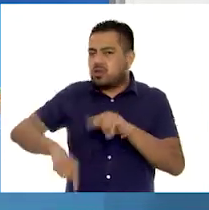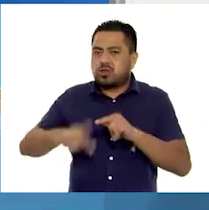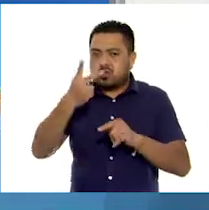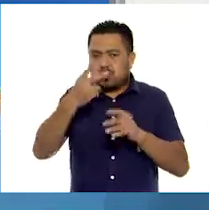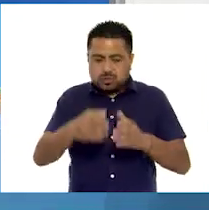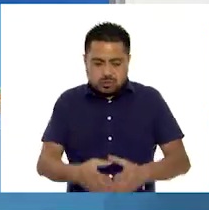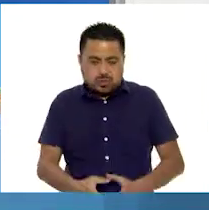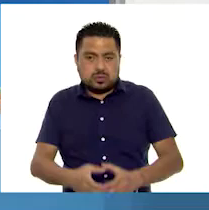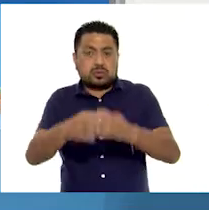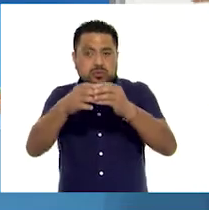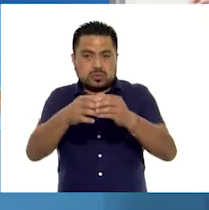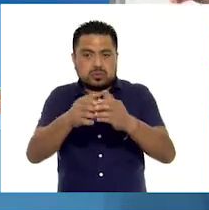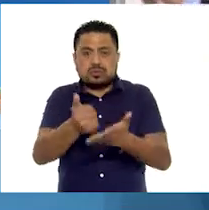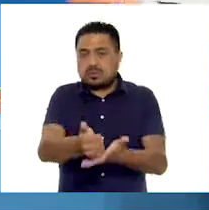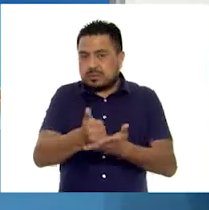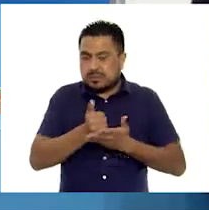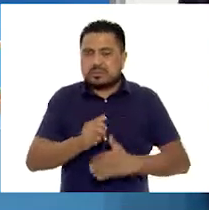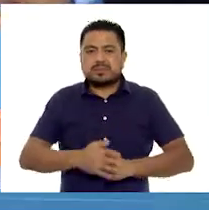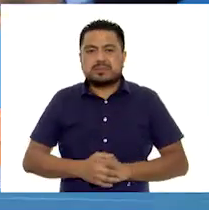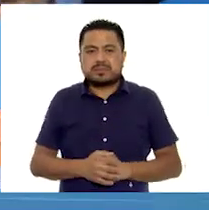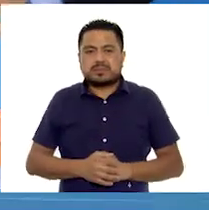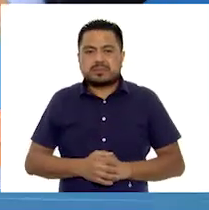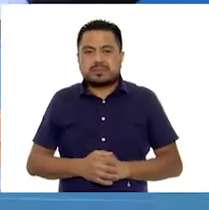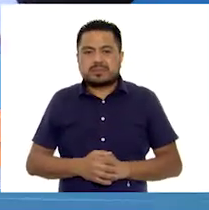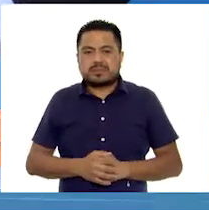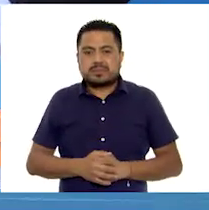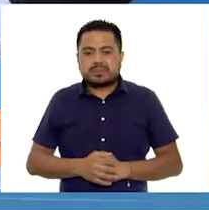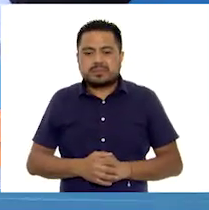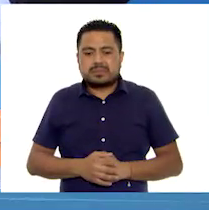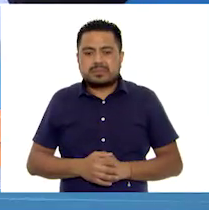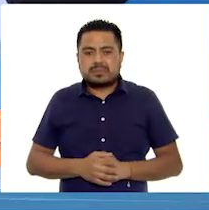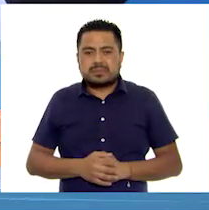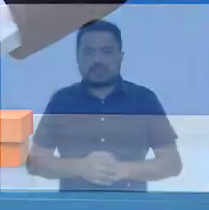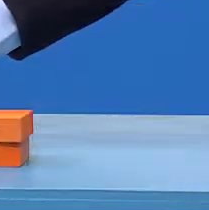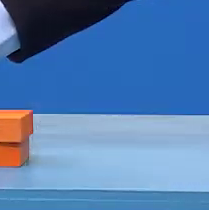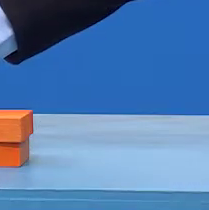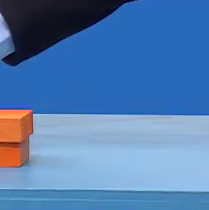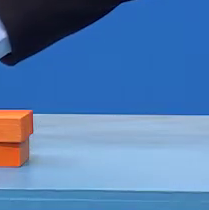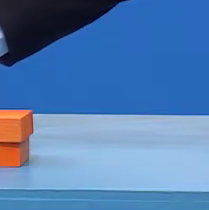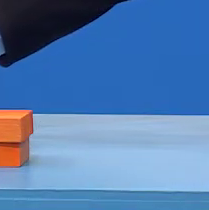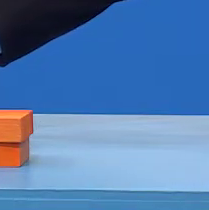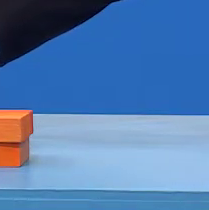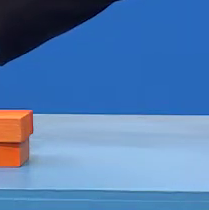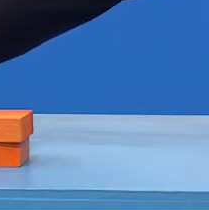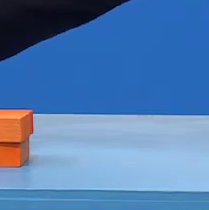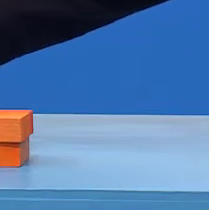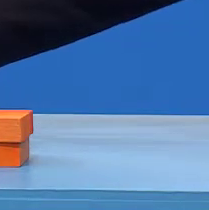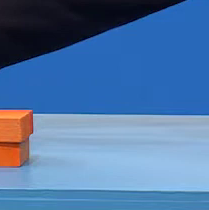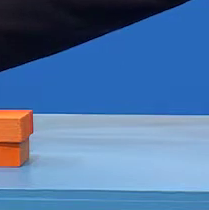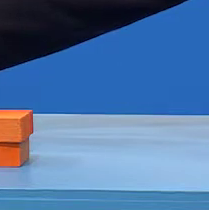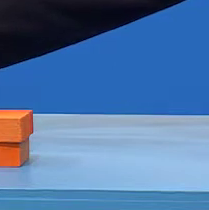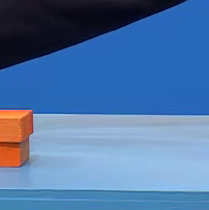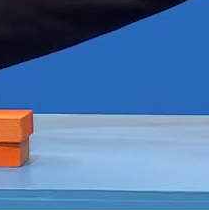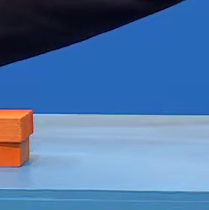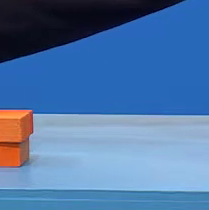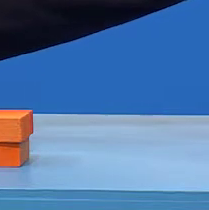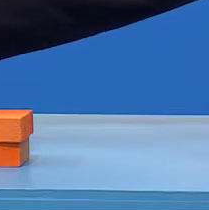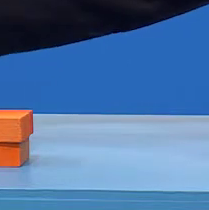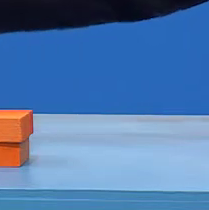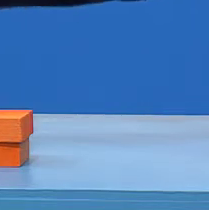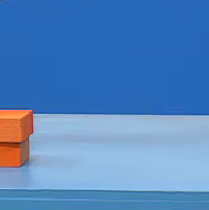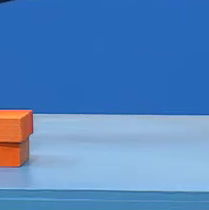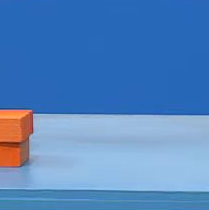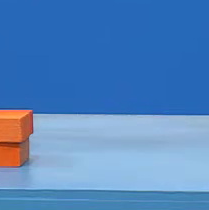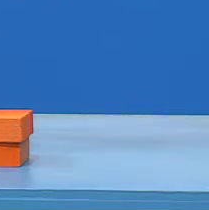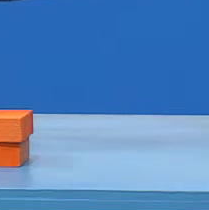de ayuda a jenny claro okey quito una eso prueba y